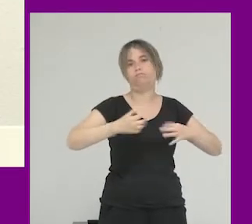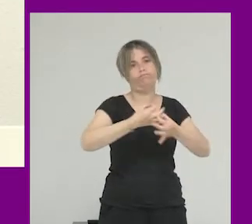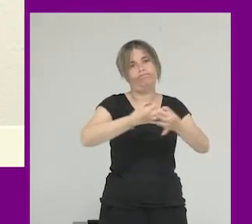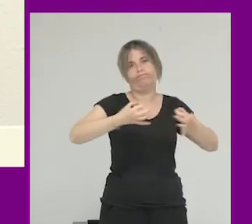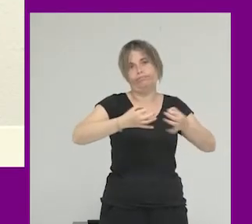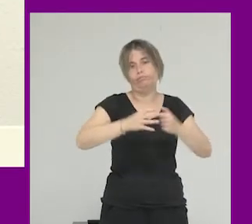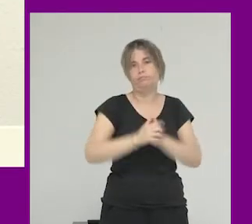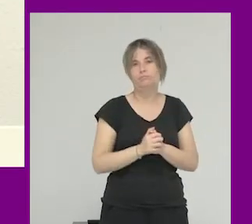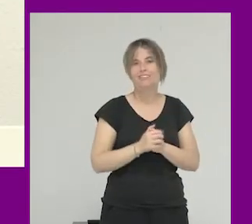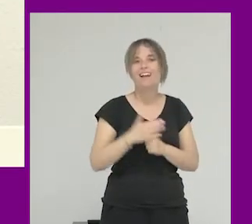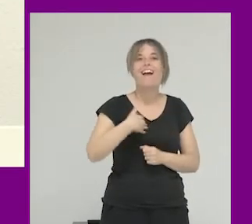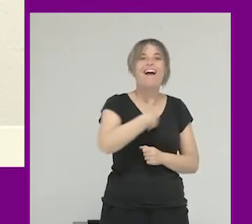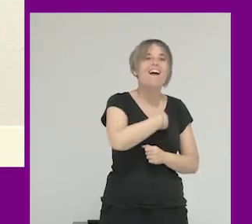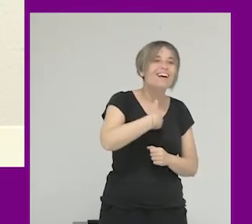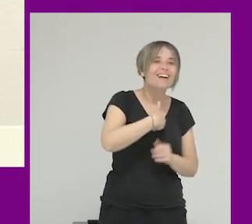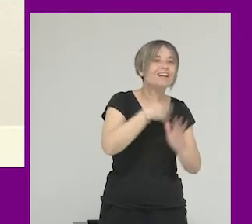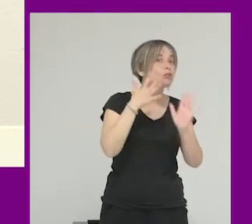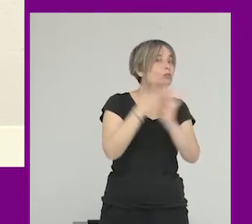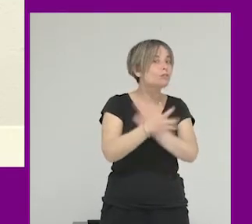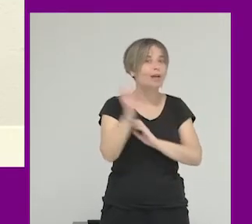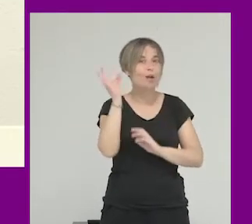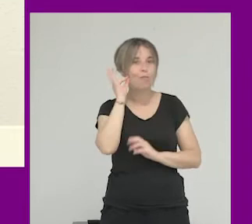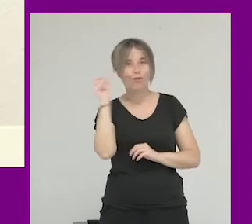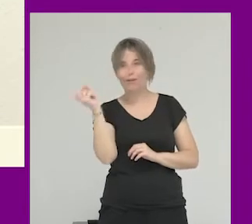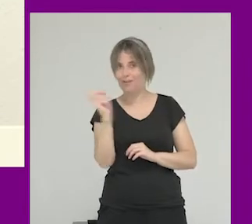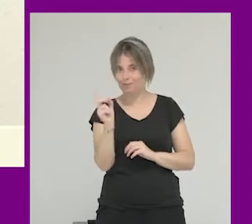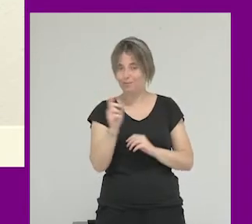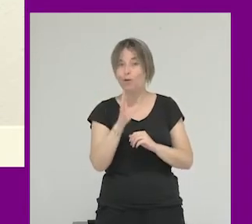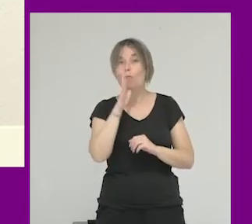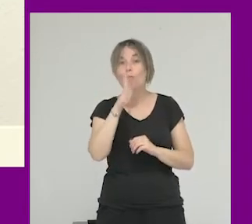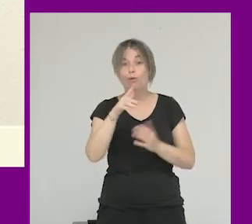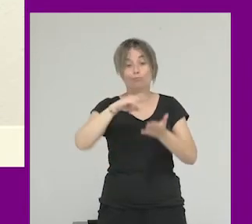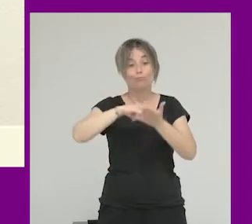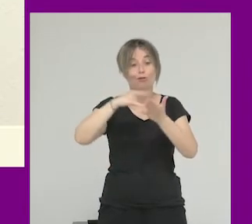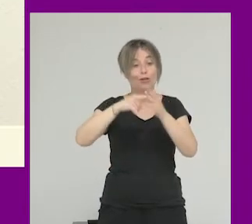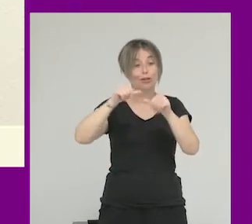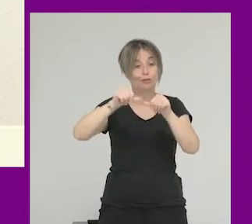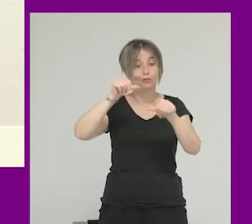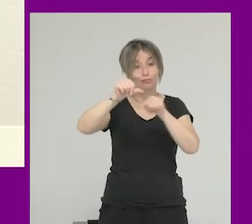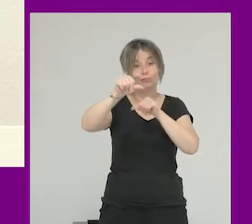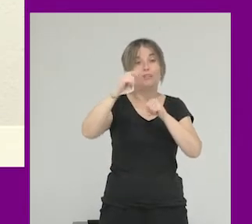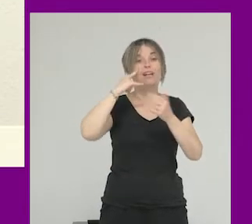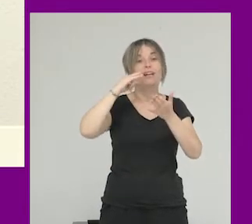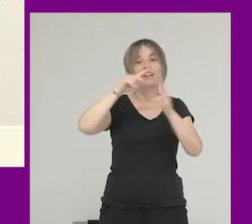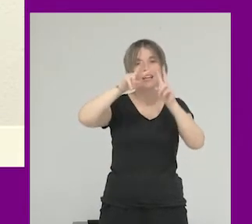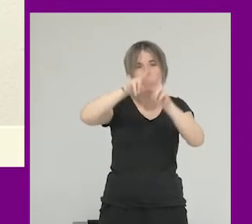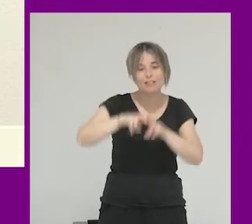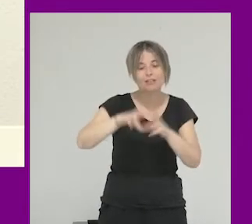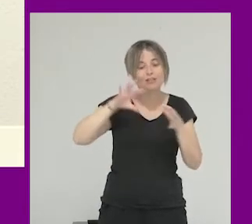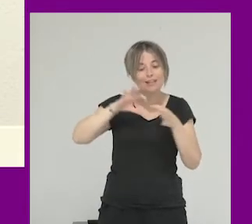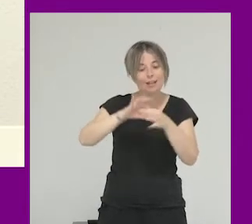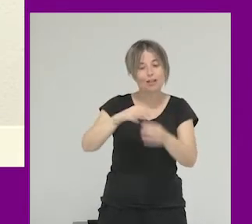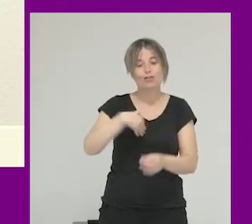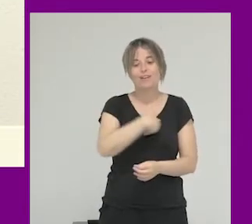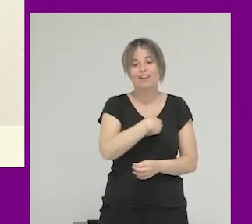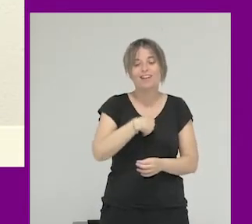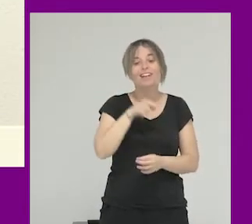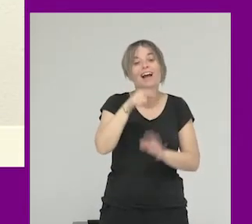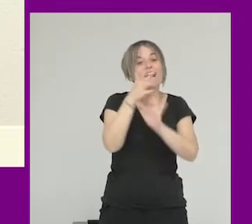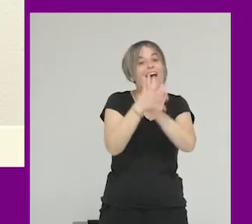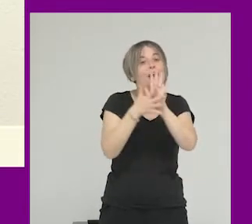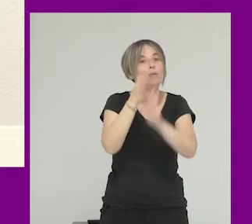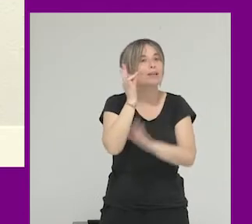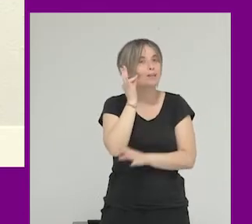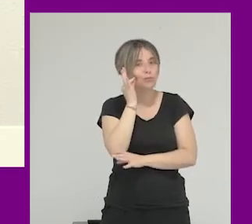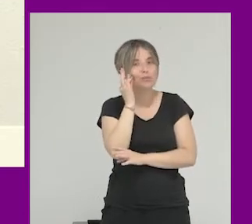hablar de género no es hablar de mujeres. Por eso decía que muchos de los proyectos de investigación, cuando se refieren al género, están hablando de